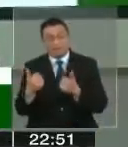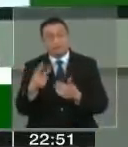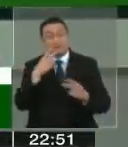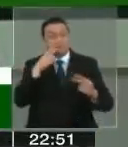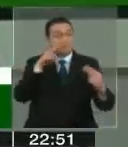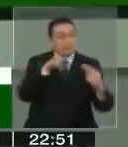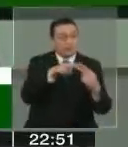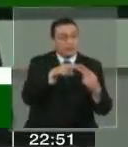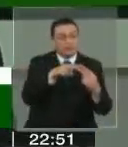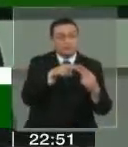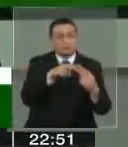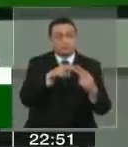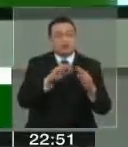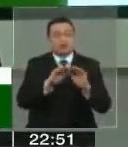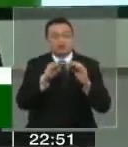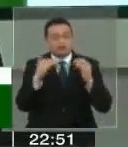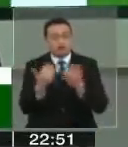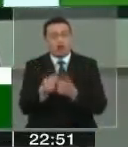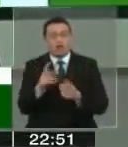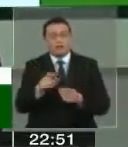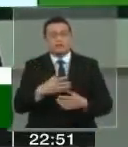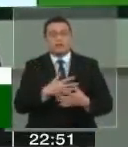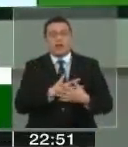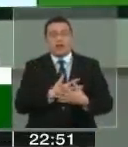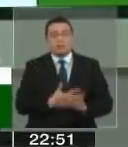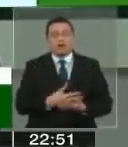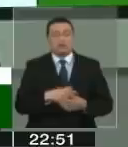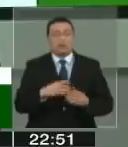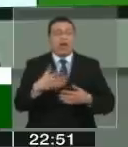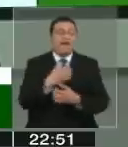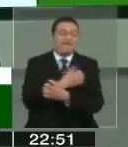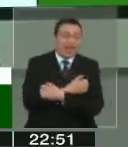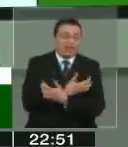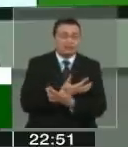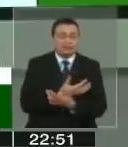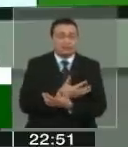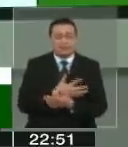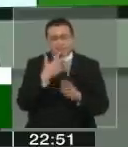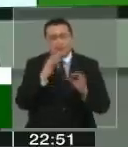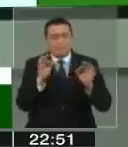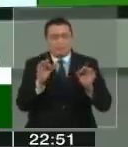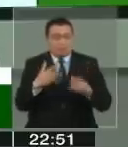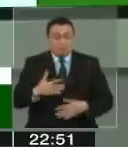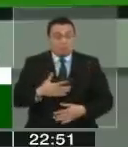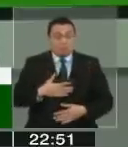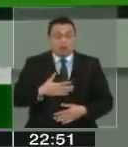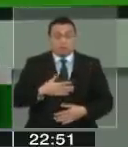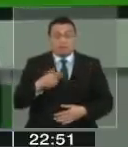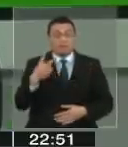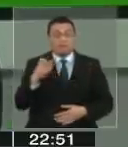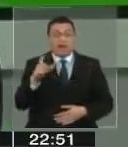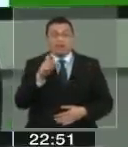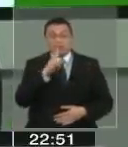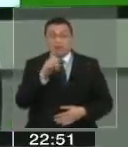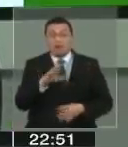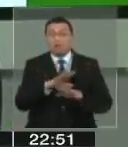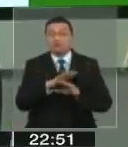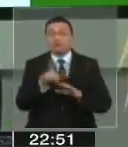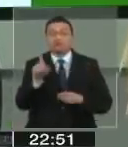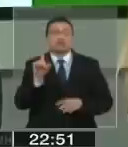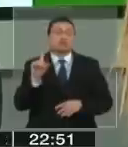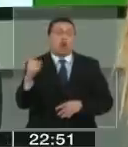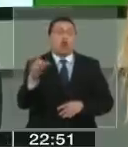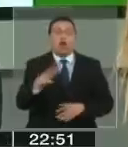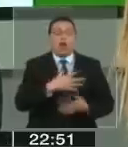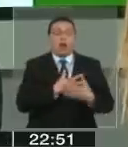mira, todo es amor. Todo es amor, es un abrazo. Es fantástico, ¿no? Y para mí, la Vale es puro amor, nada más que eso.